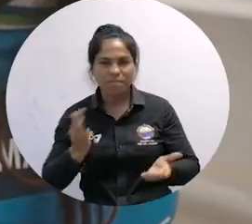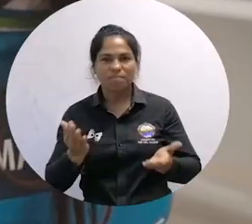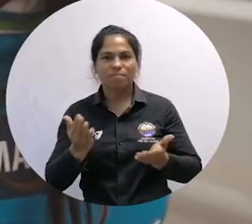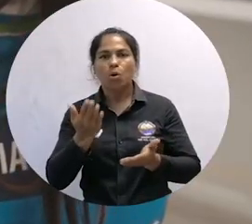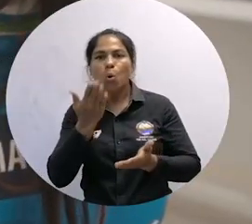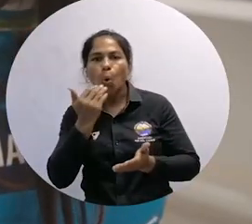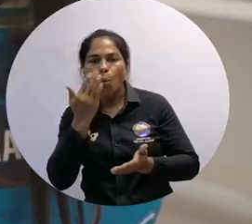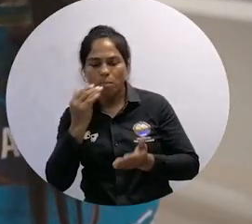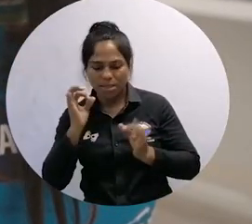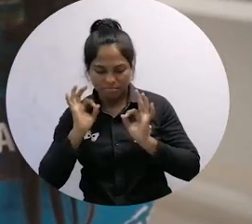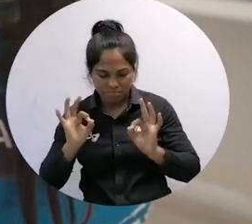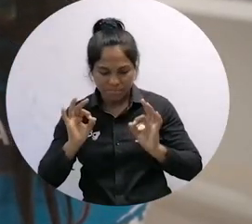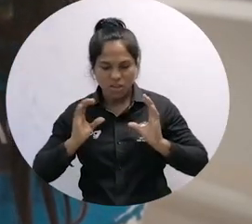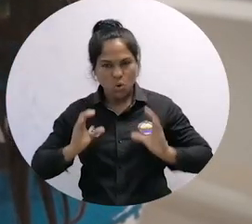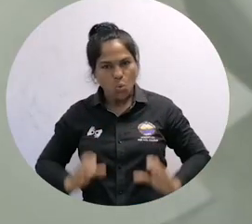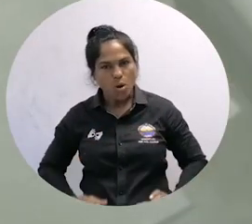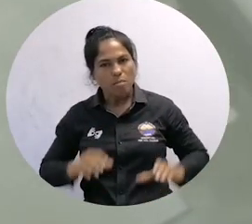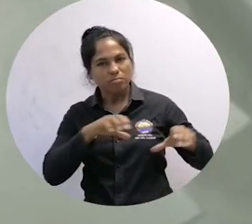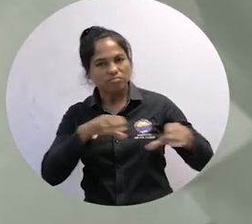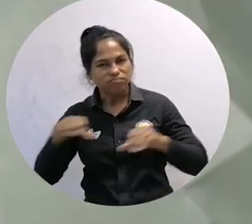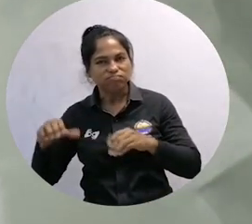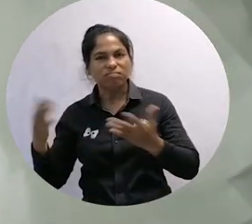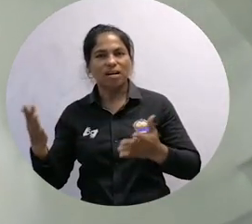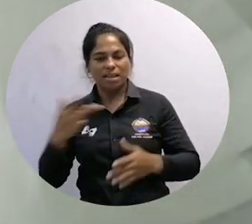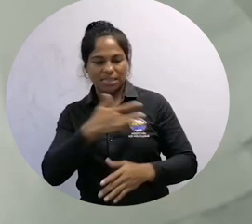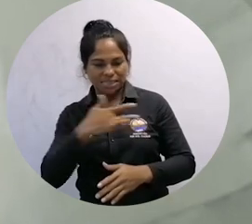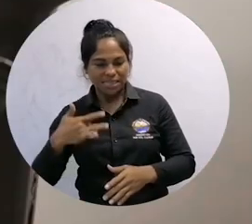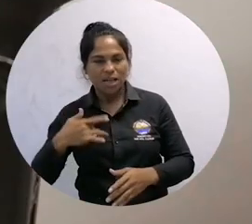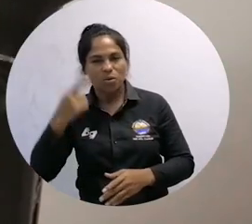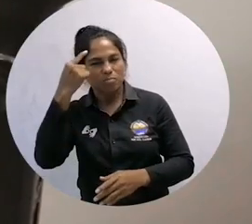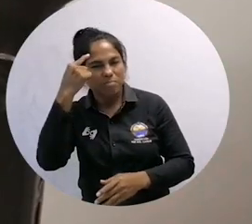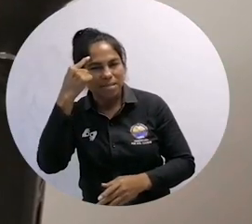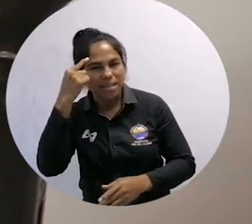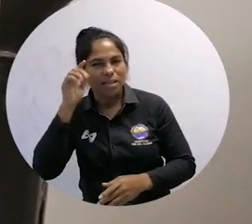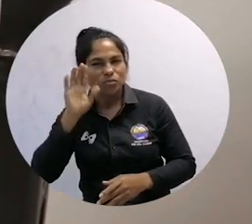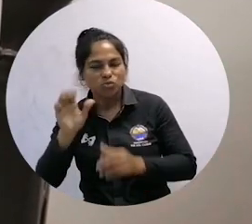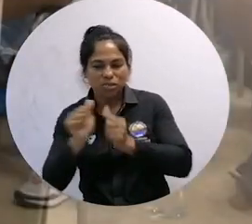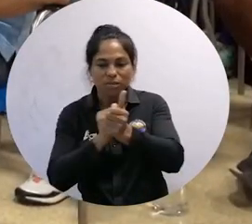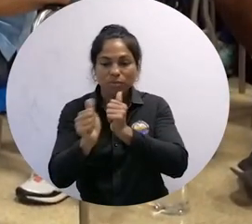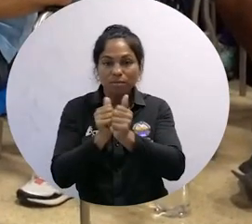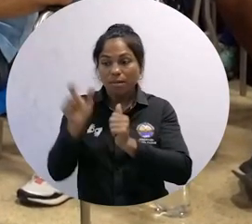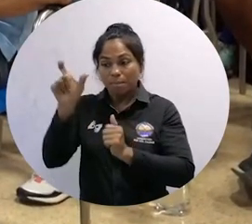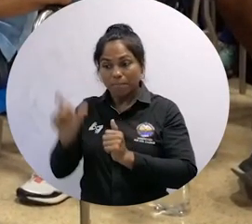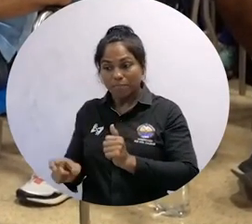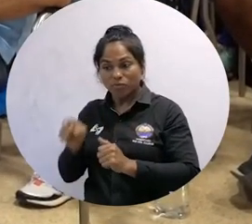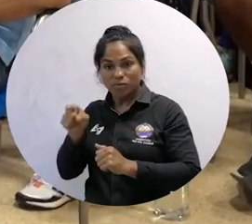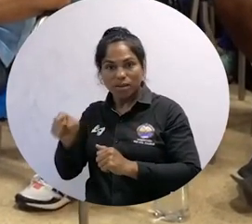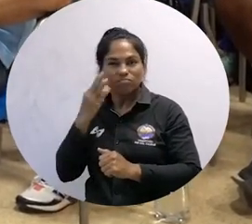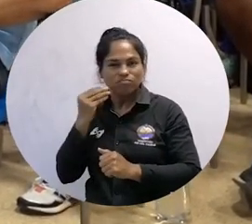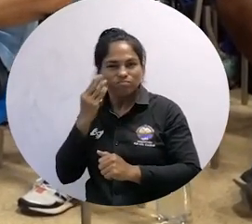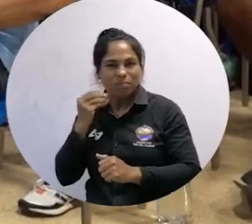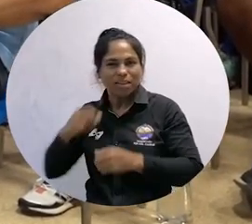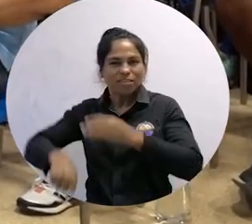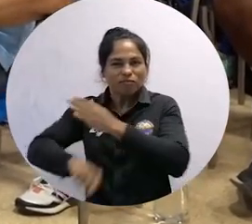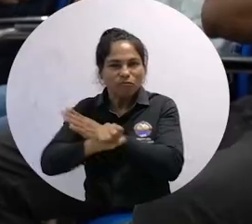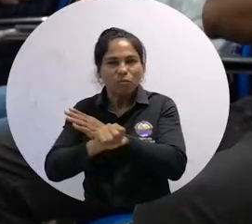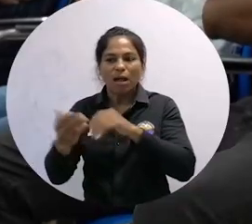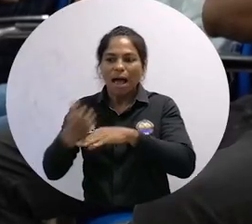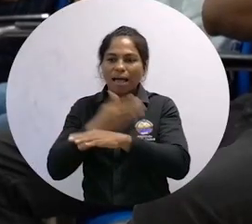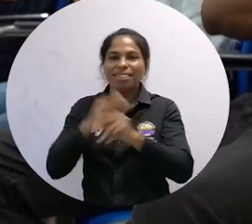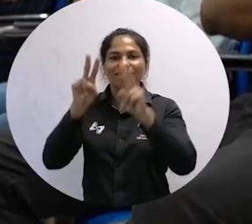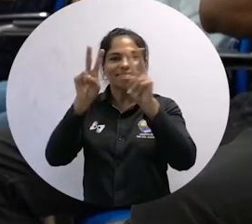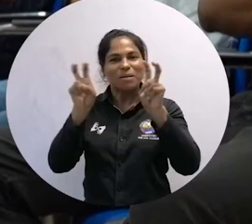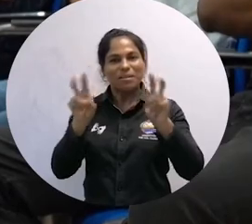nutricional, hábitos de vida saludable, salud mental deportiva y el rol del preparador físico en el fútbol fueron algunos de los temas tratados